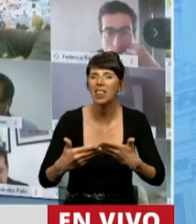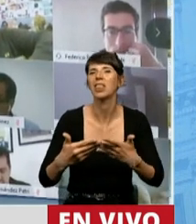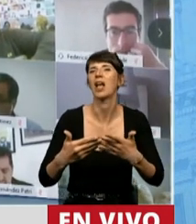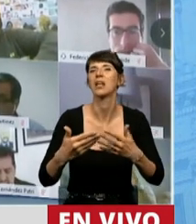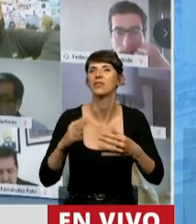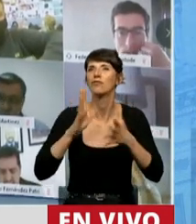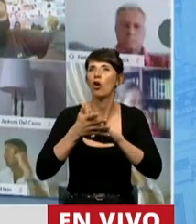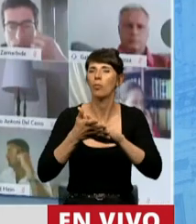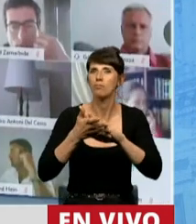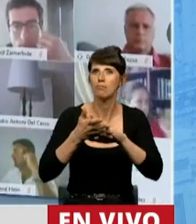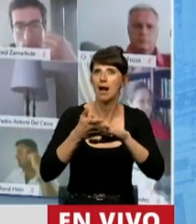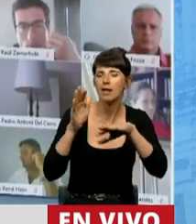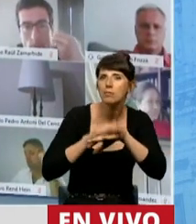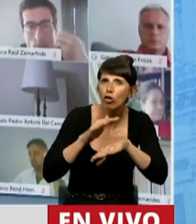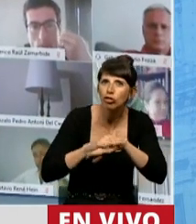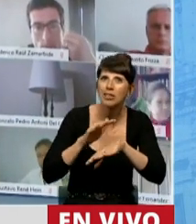manera